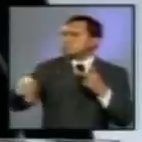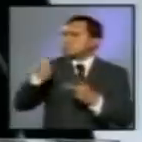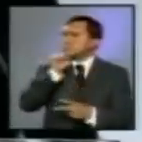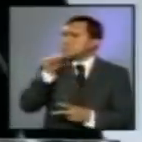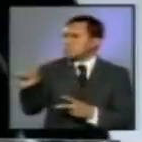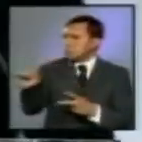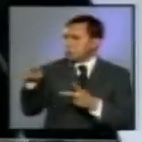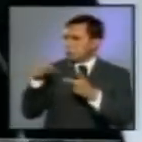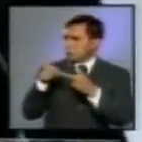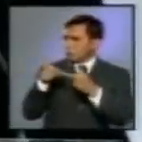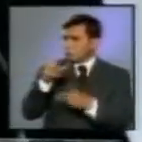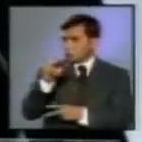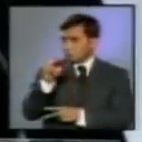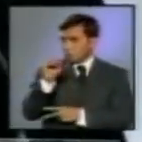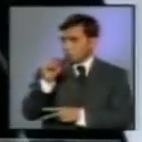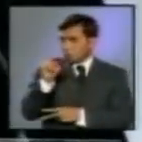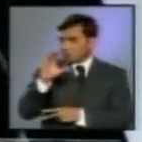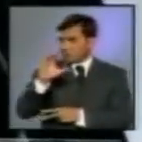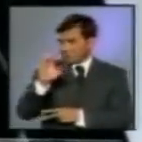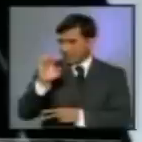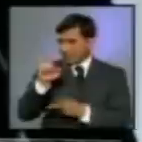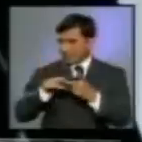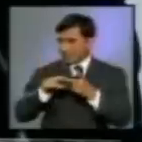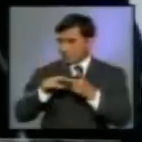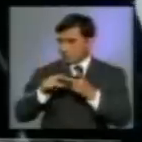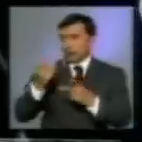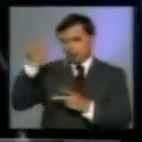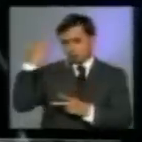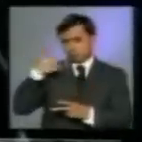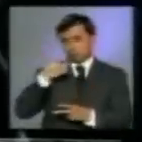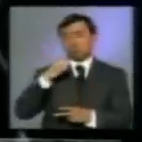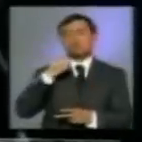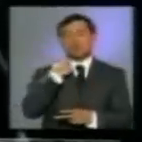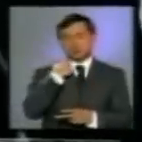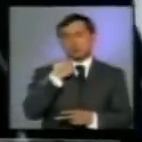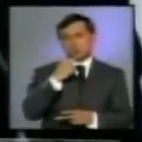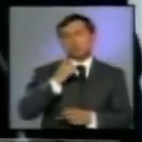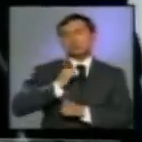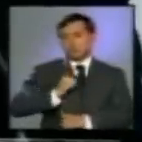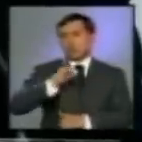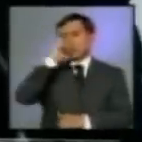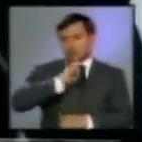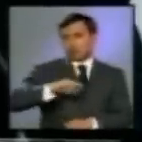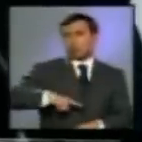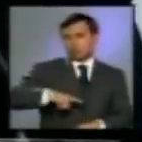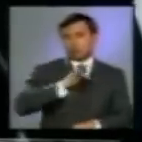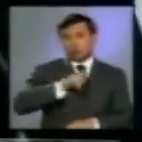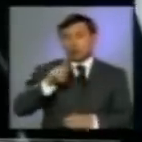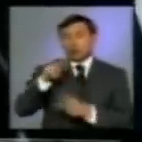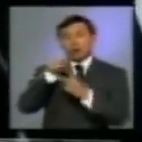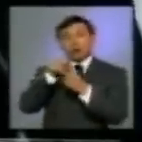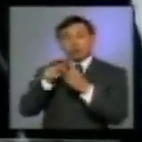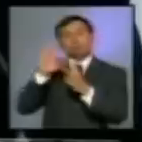Ponce, secretario de Finanza en el tiempo que fui jefe de gobierno, está en la cárcel, lleva 8 años. Bejarano